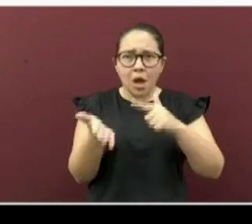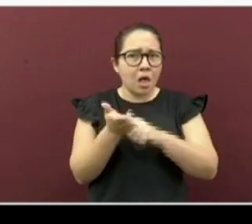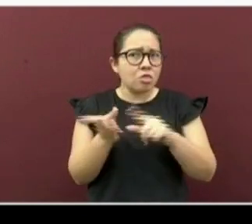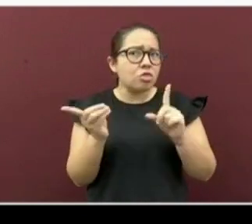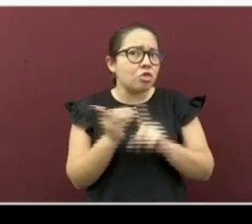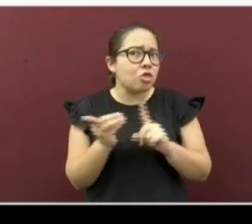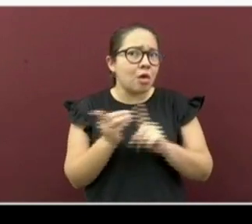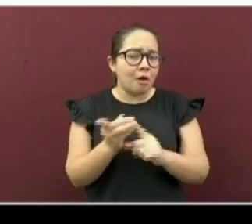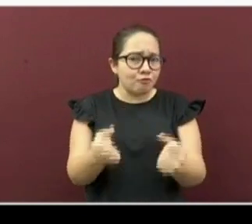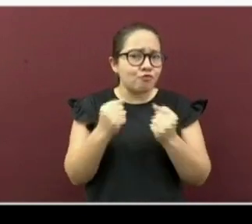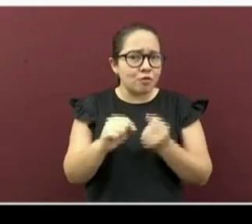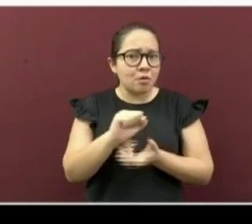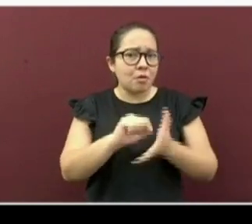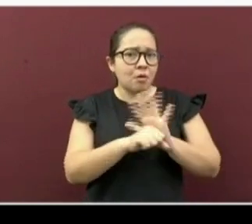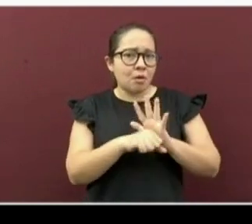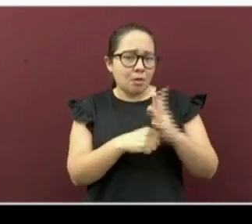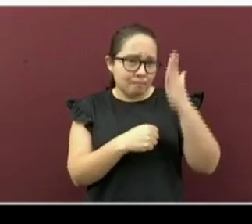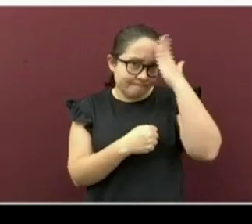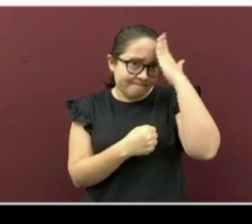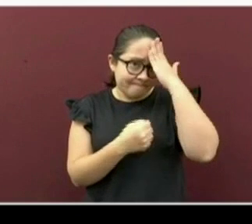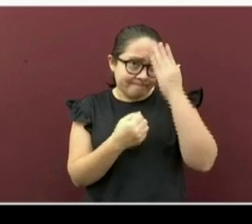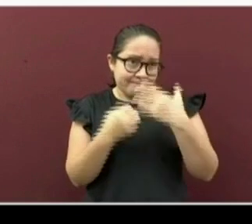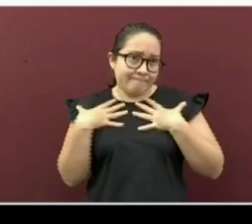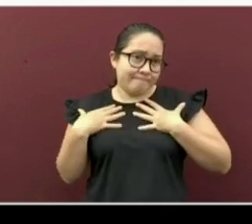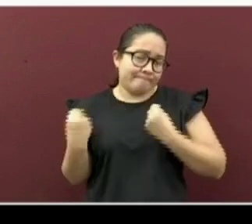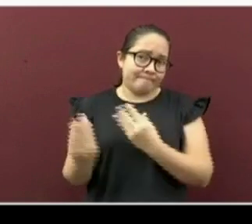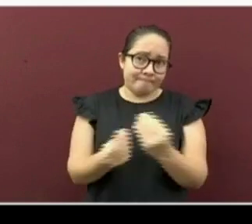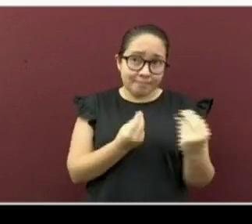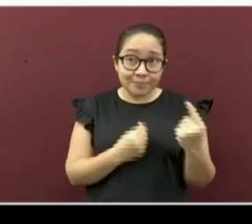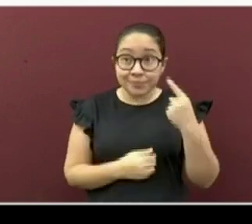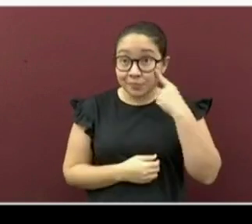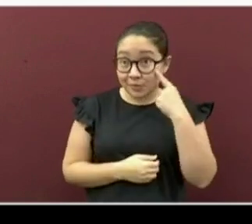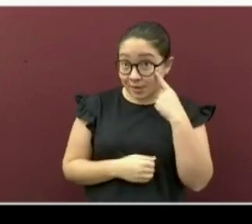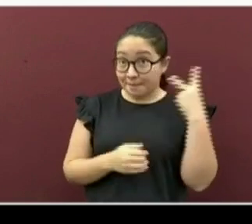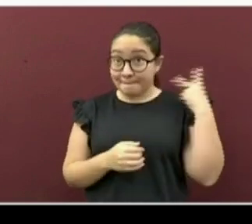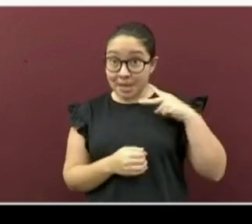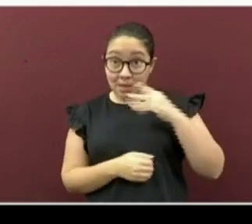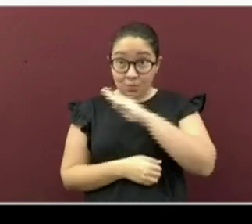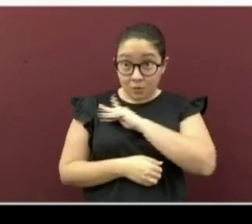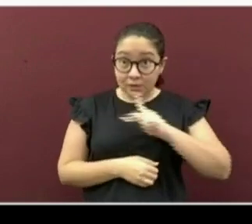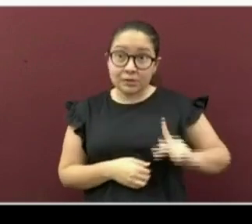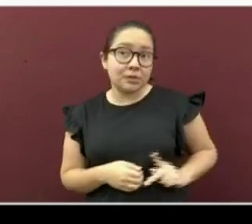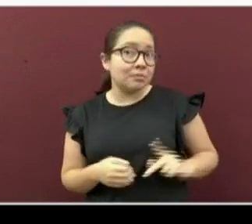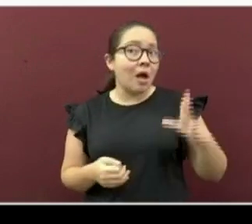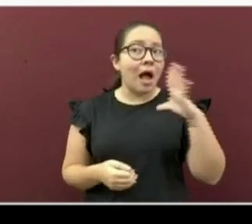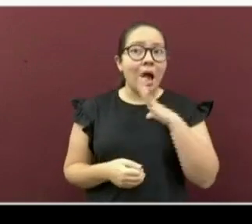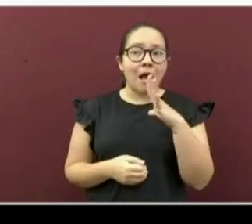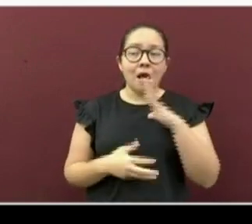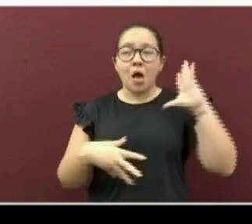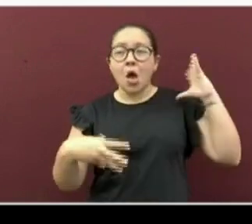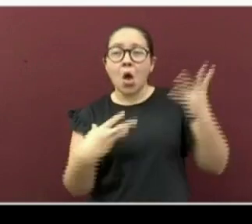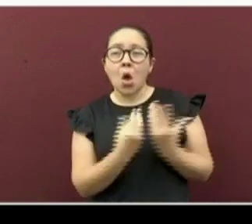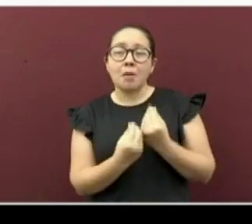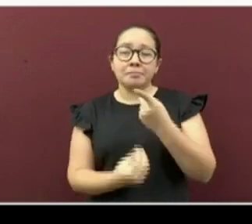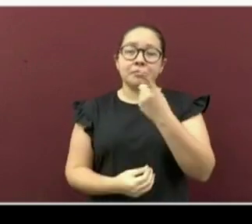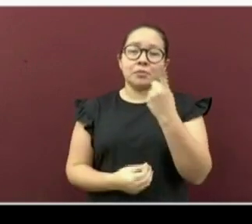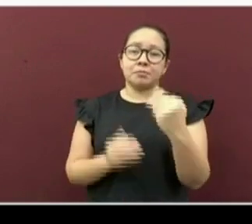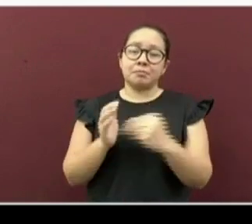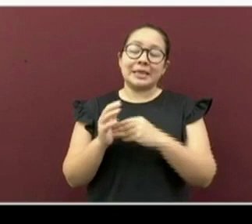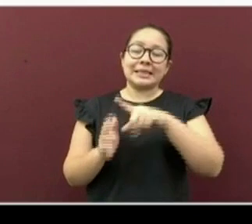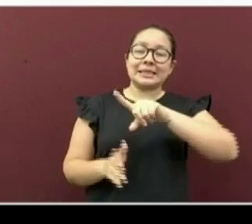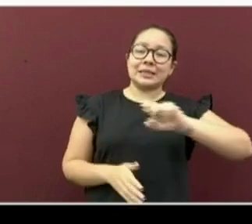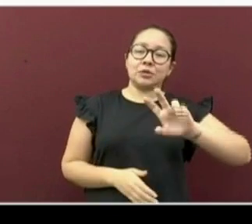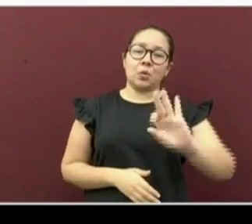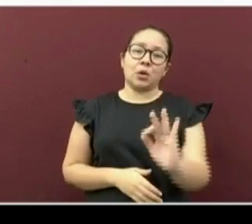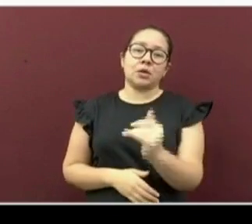la transmisión continúa con mayor intensidad. Miren, como el de Veracruz ahora acumula